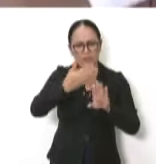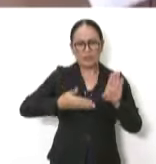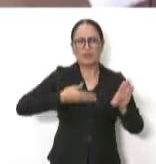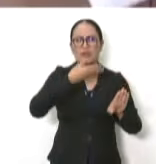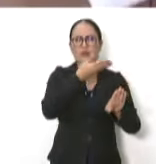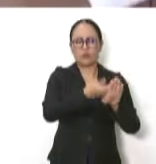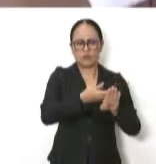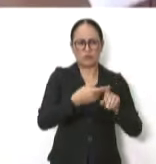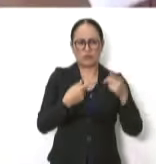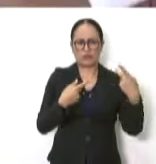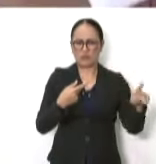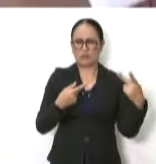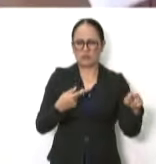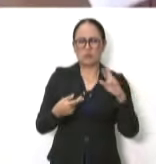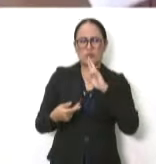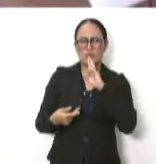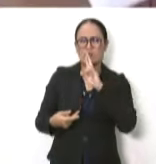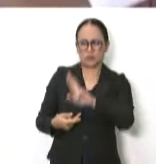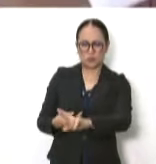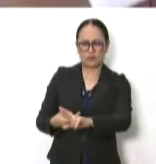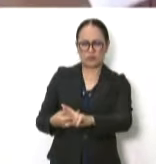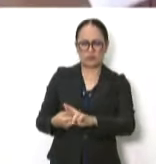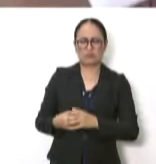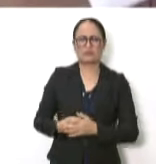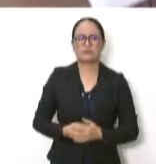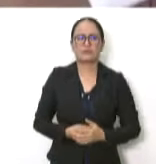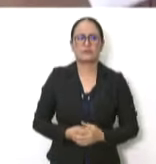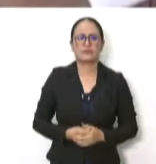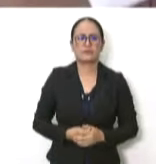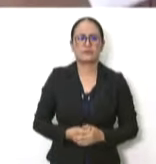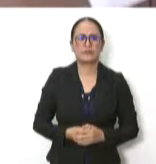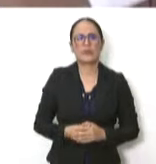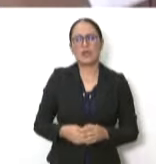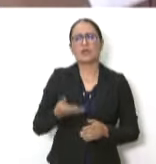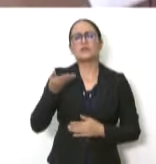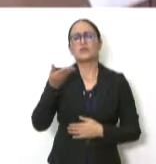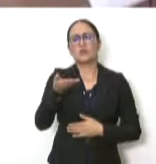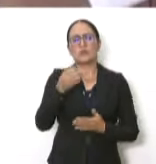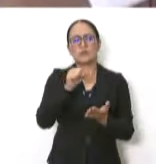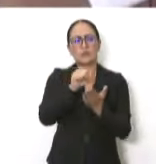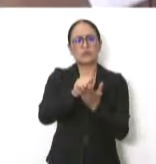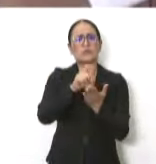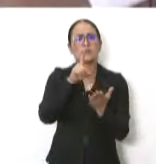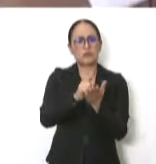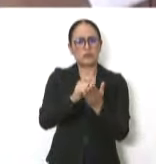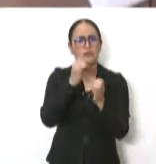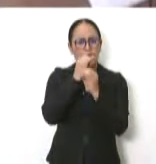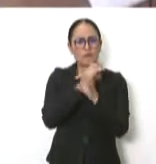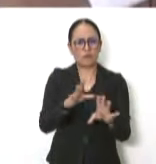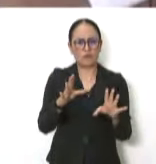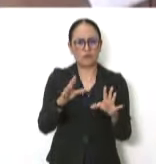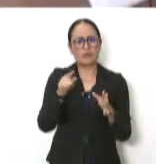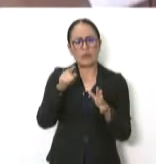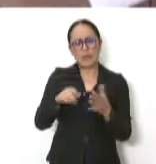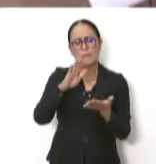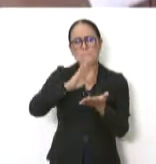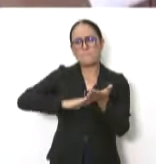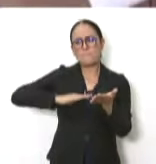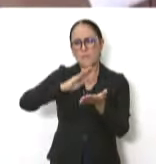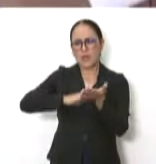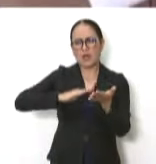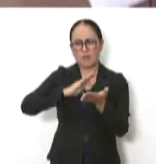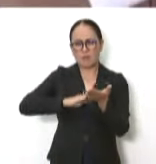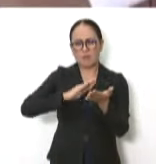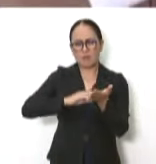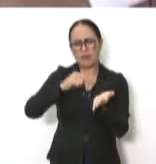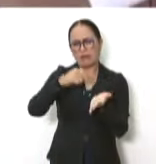la respuesta de la Secretaría de Comunicaciones y Transportes a una solicitud de información relacionada con la documentación que dé